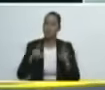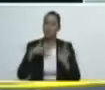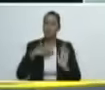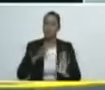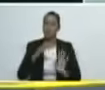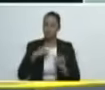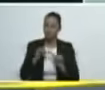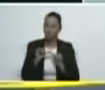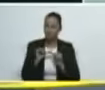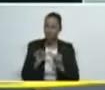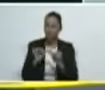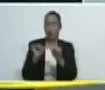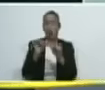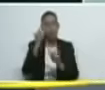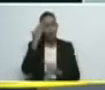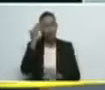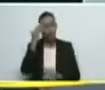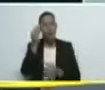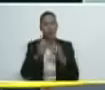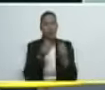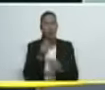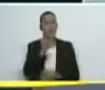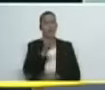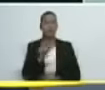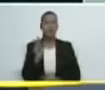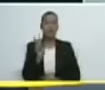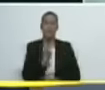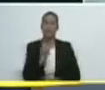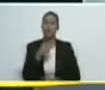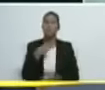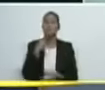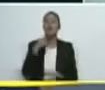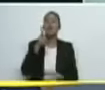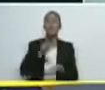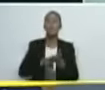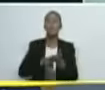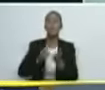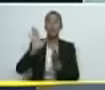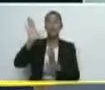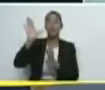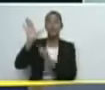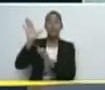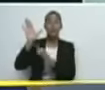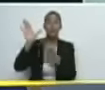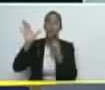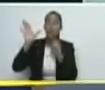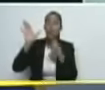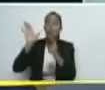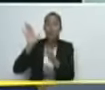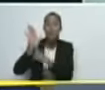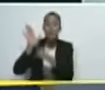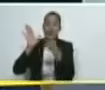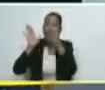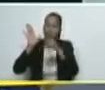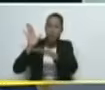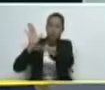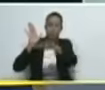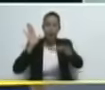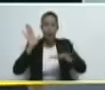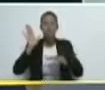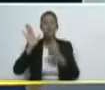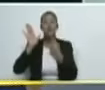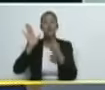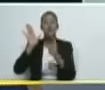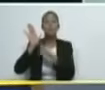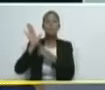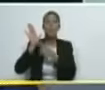como solo sabe hacerlo un venezolano, para cumplir su juramento, para cumplirle al pueblo, para cumplirle a